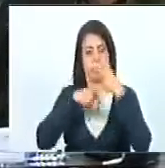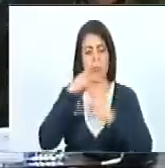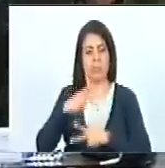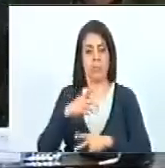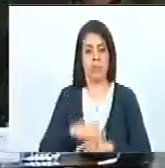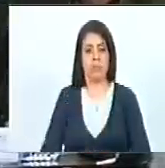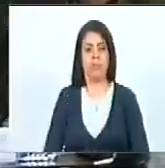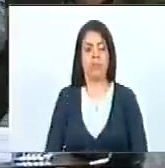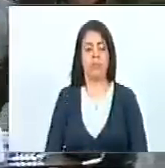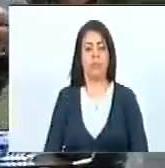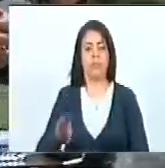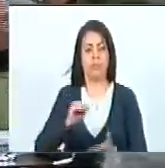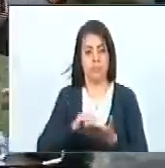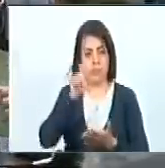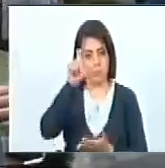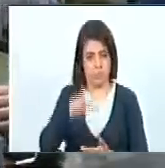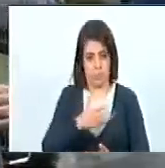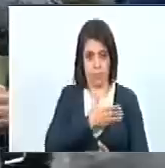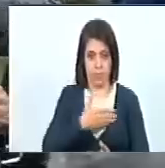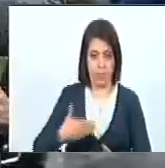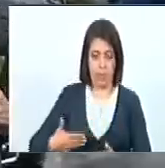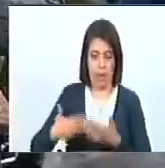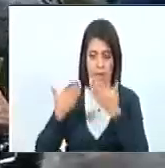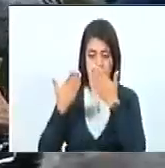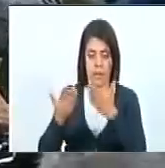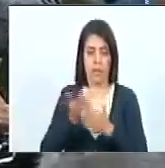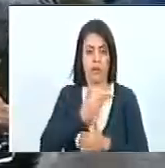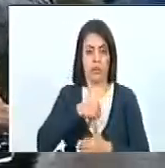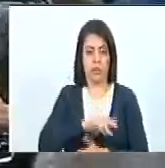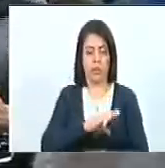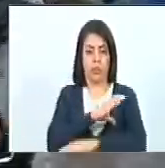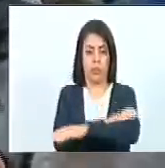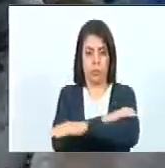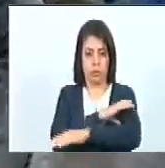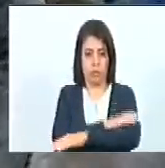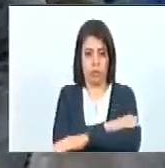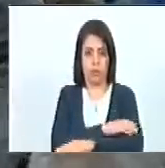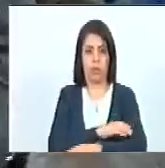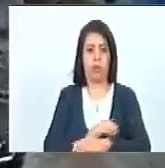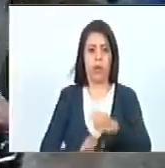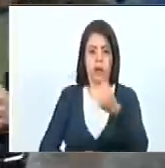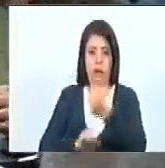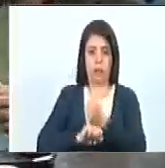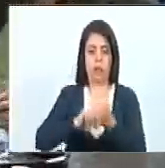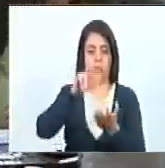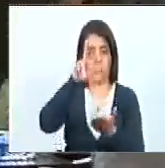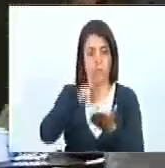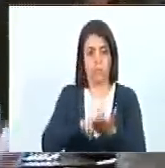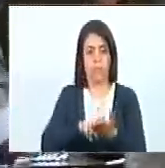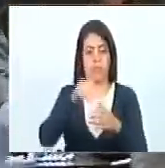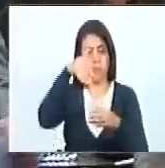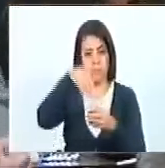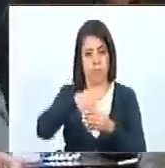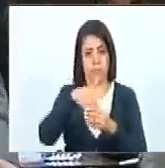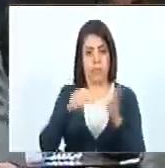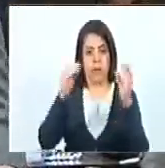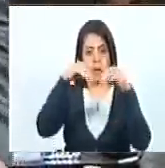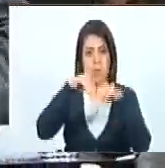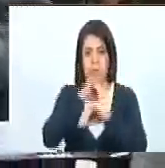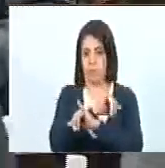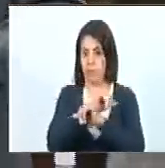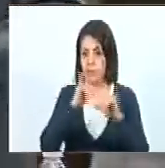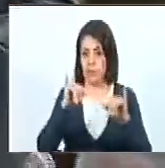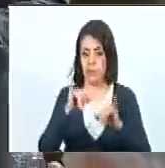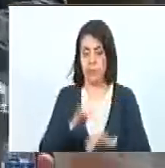general. De manera, ciudadano presidente, que nosotros como oposición vamos a aprobar, vamos a votar este acuerdo. Eso es todo,